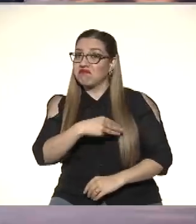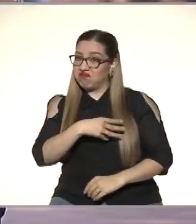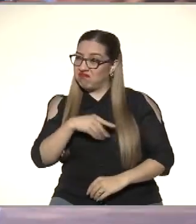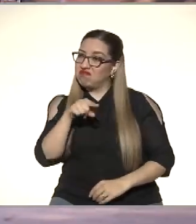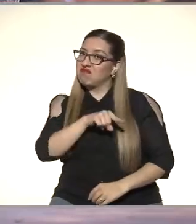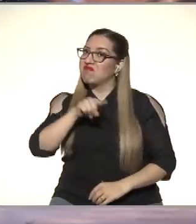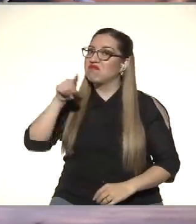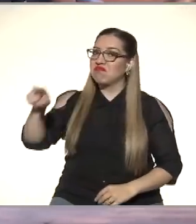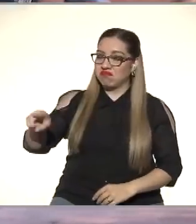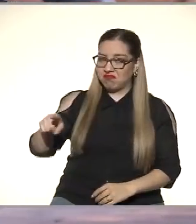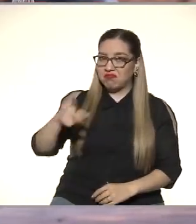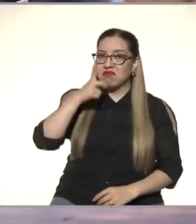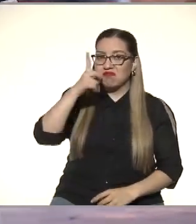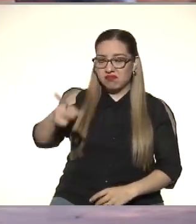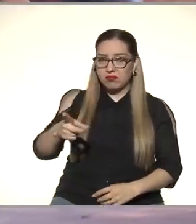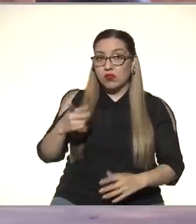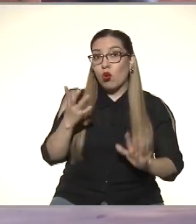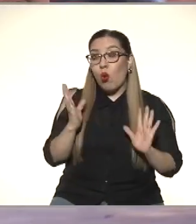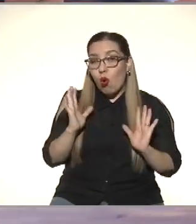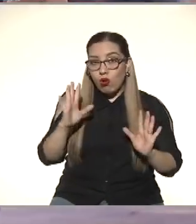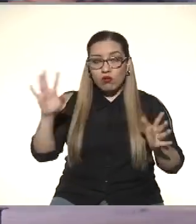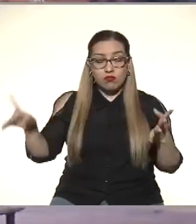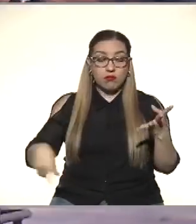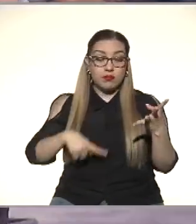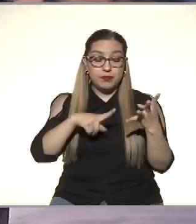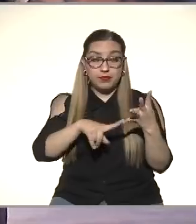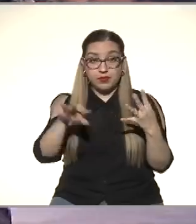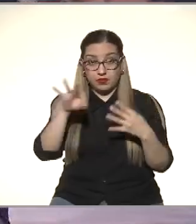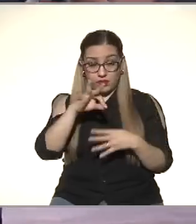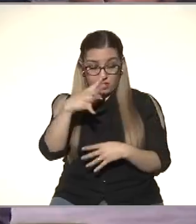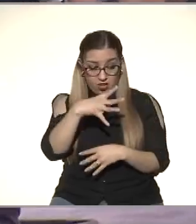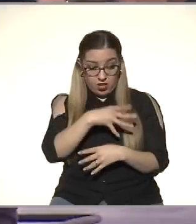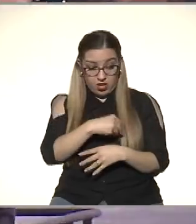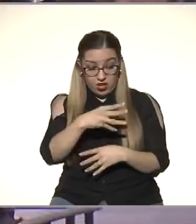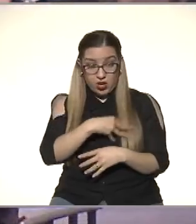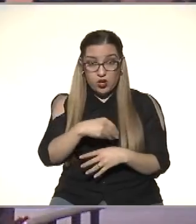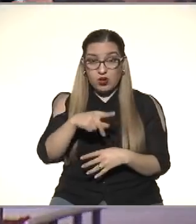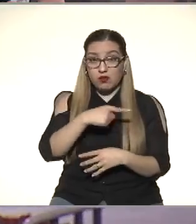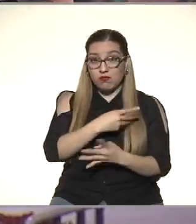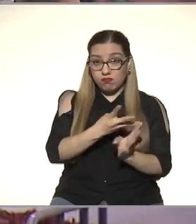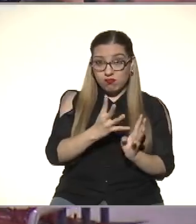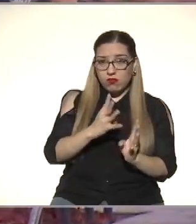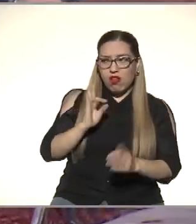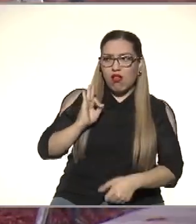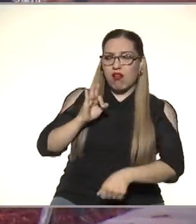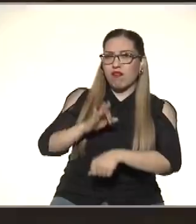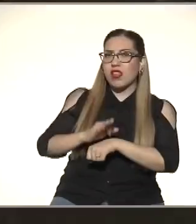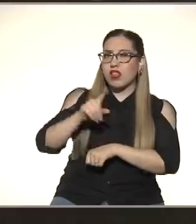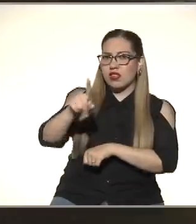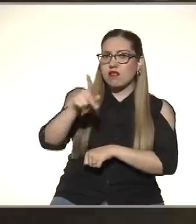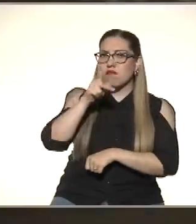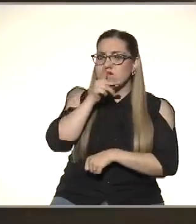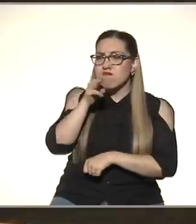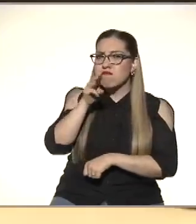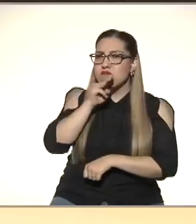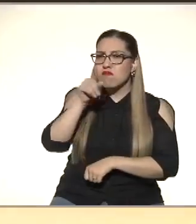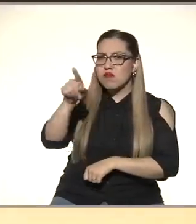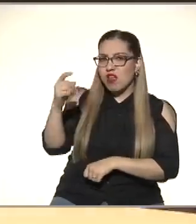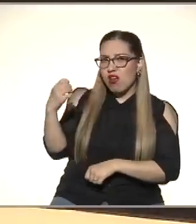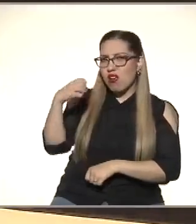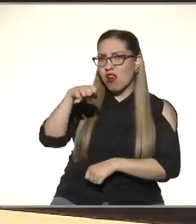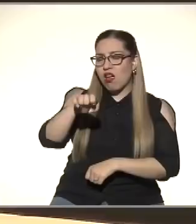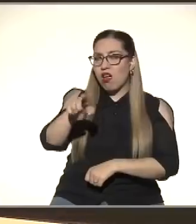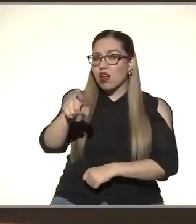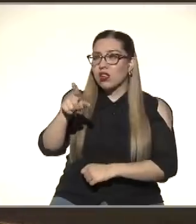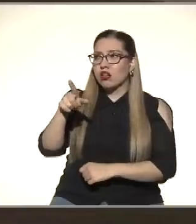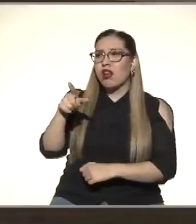Otra posibilidad es que los hijos asuman la tarea de defender al padre o madre engañado. Lo ven tan débil y tan